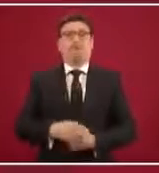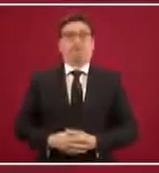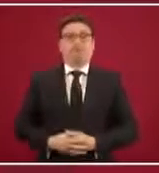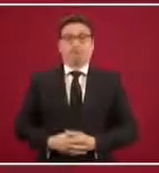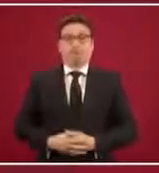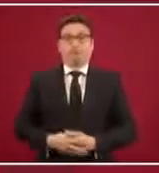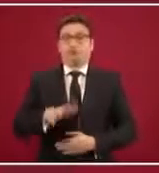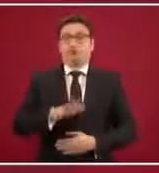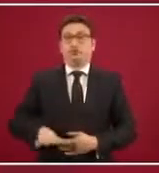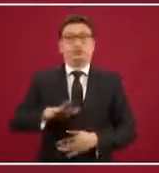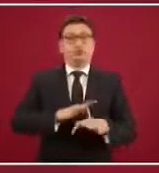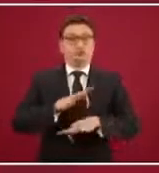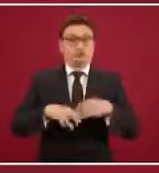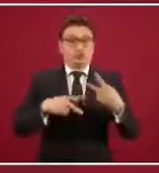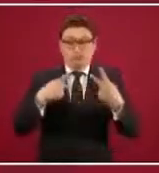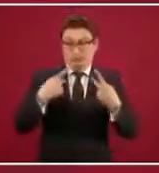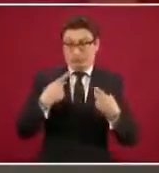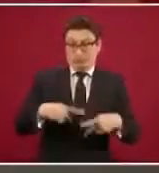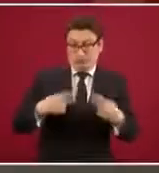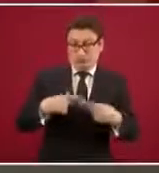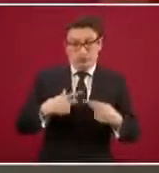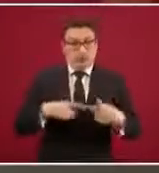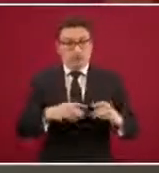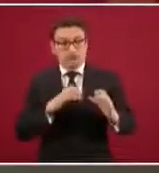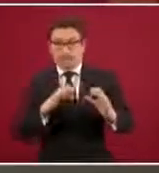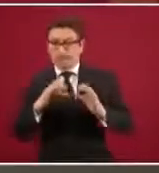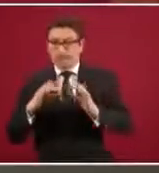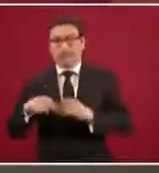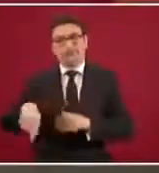el pueblo cuidándose a sí mismo,